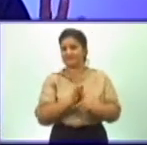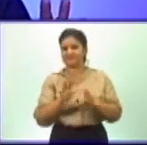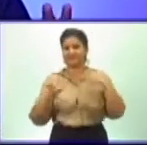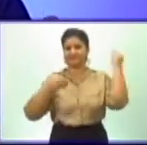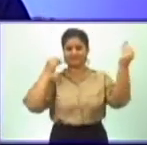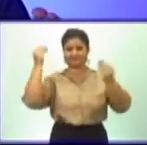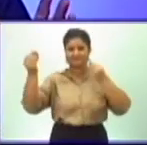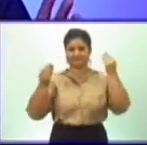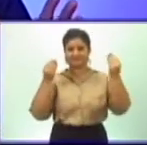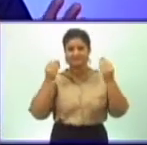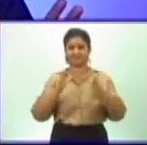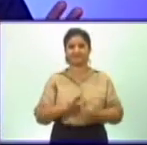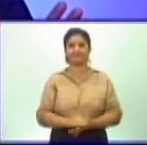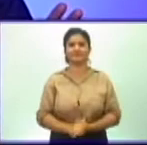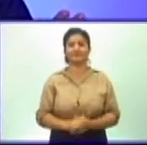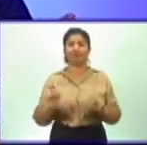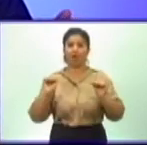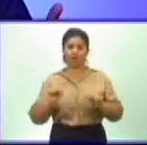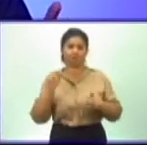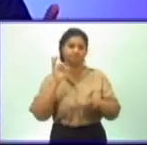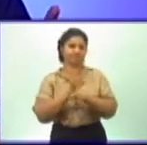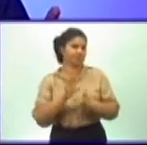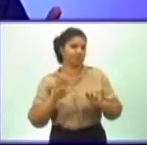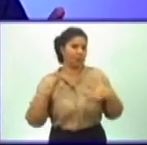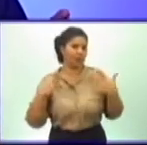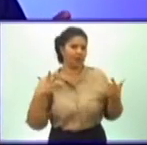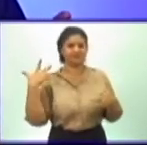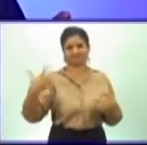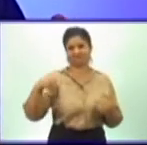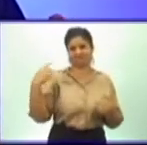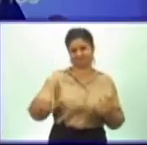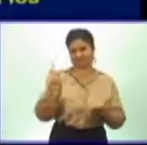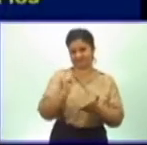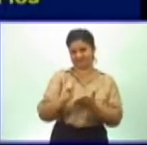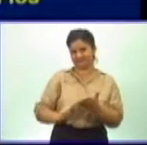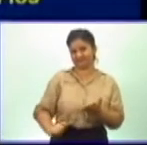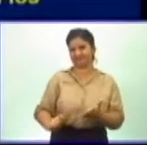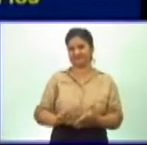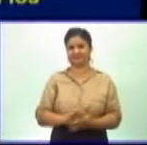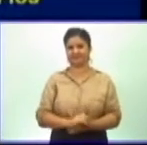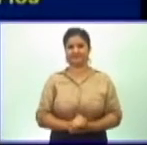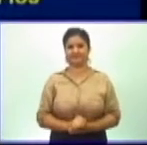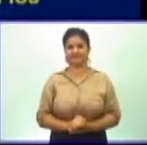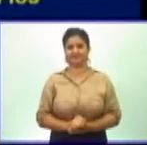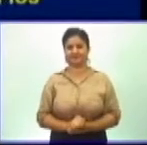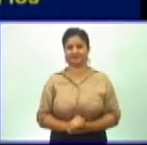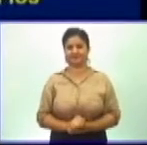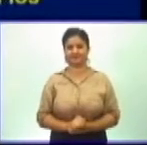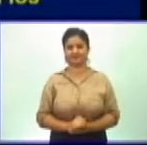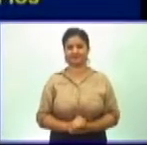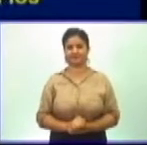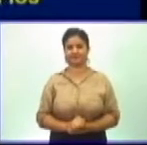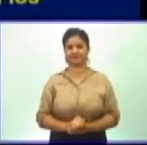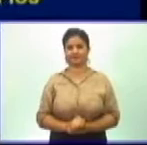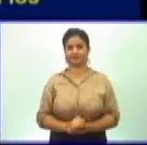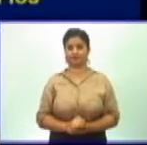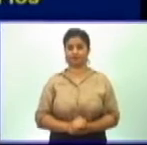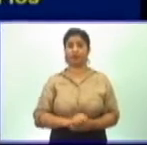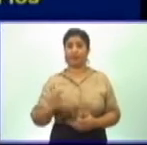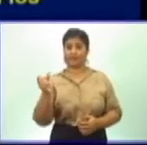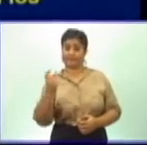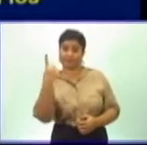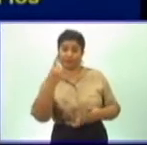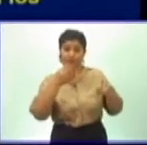análisis y vamos a comenzar con un grupo de actividades. Veamos. Para el acto primero, la escena